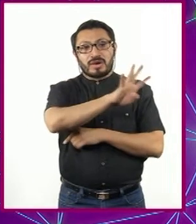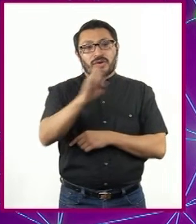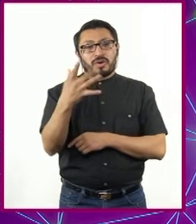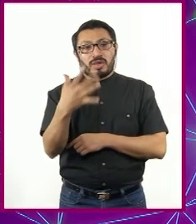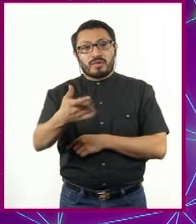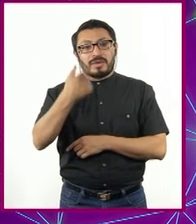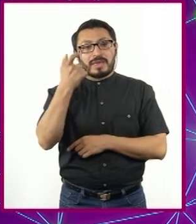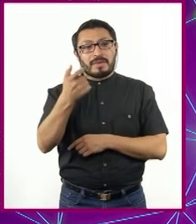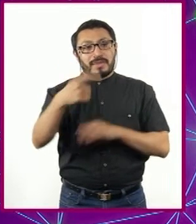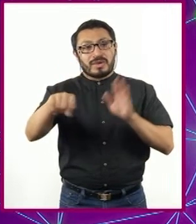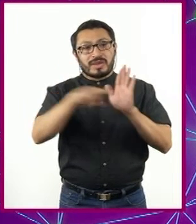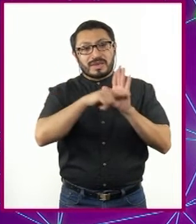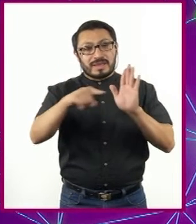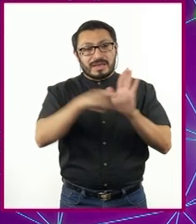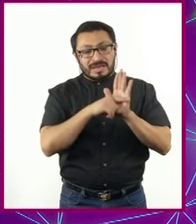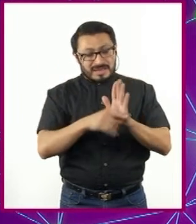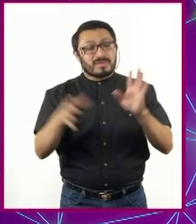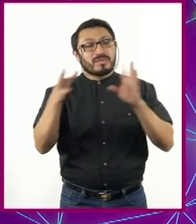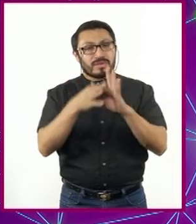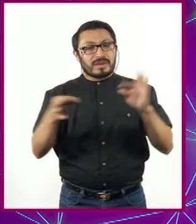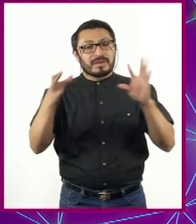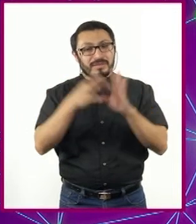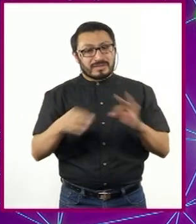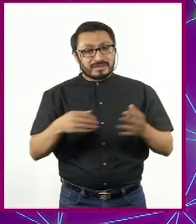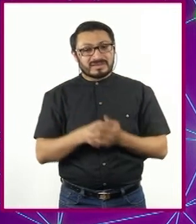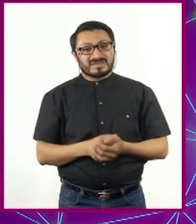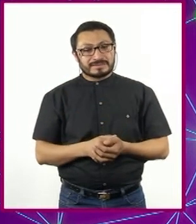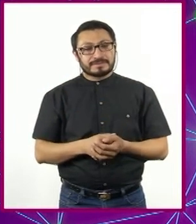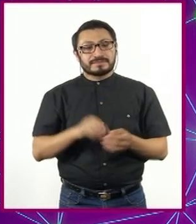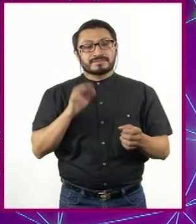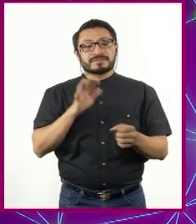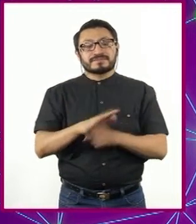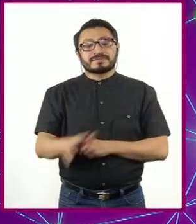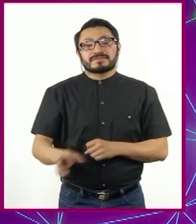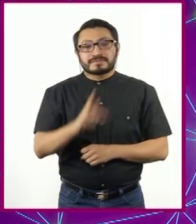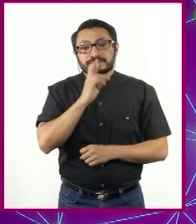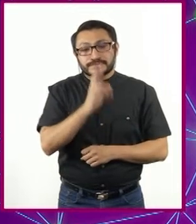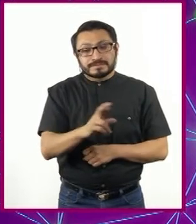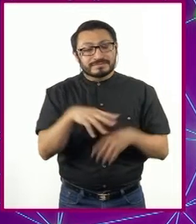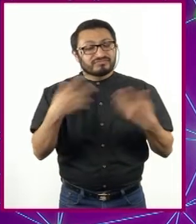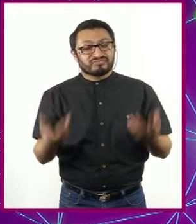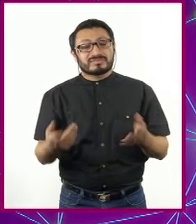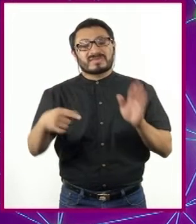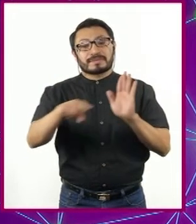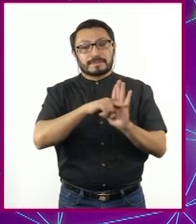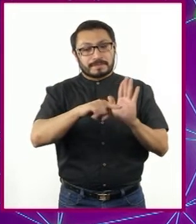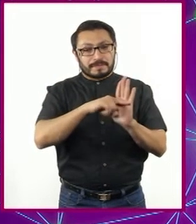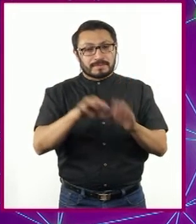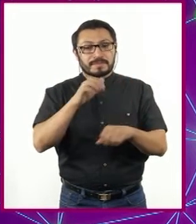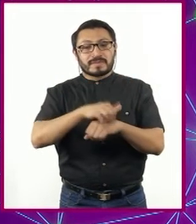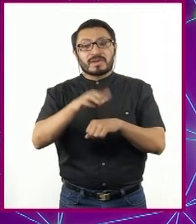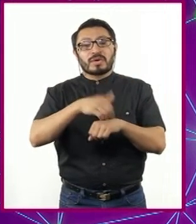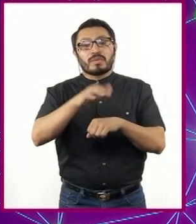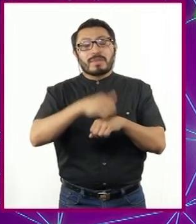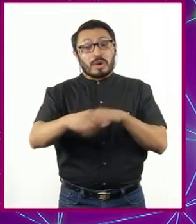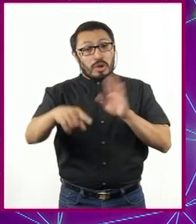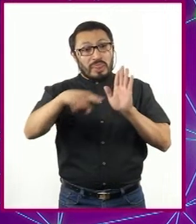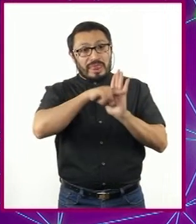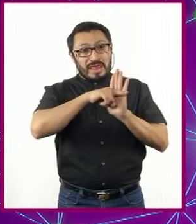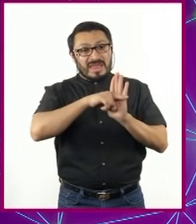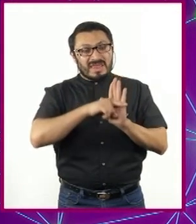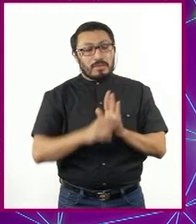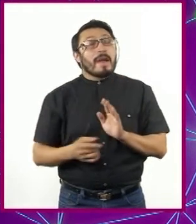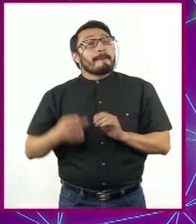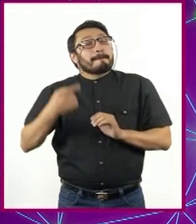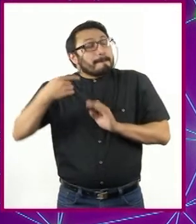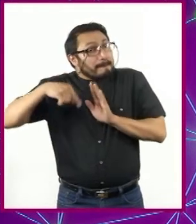450 pesos negativos de la aclaración. La operación que resulta es una sustracción de un número negativo menos